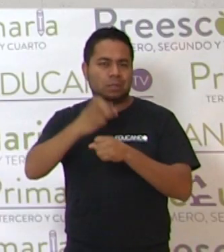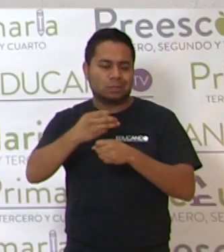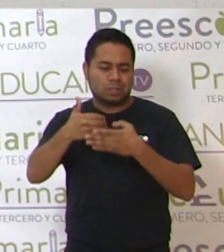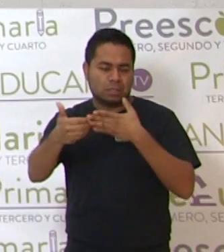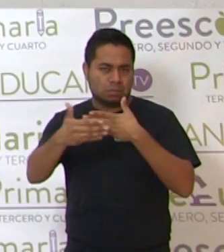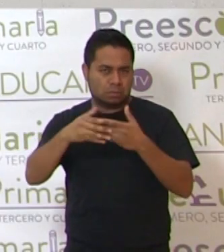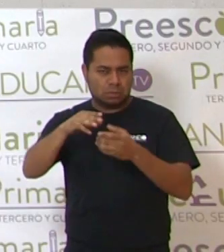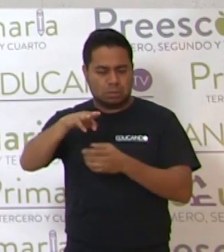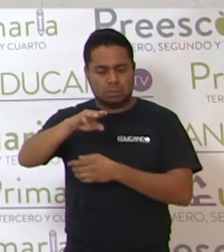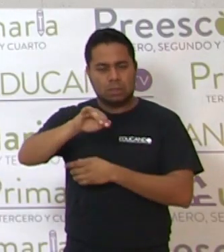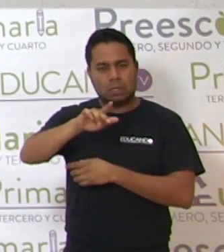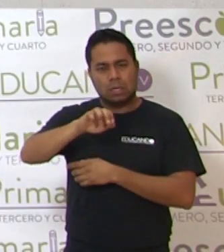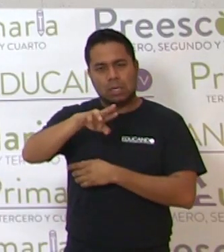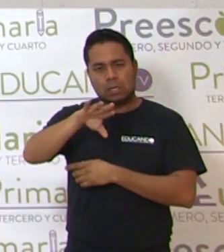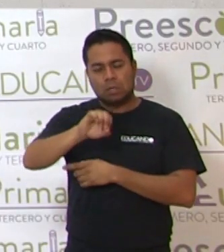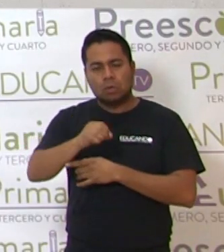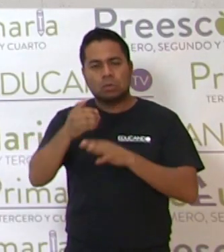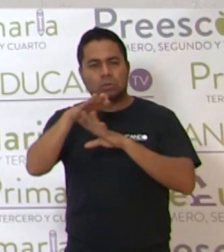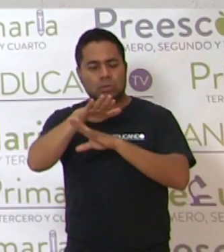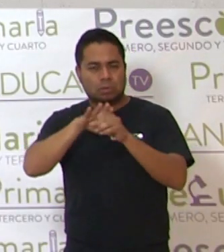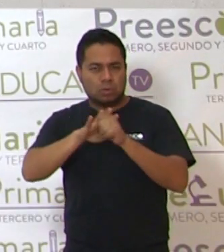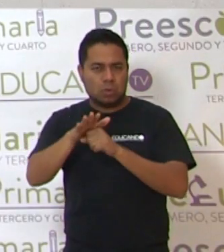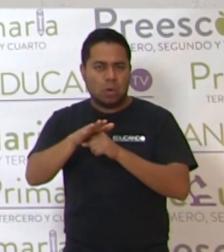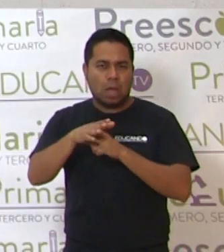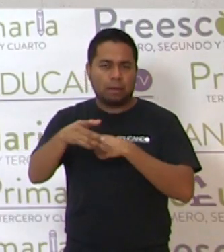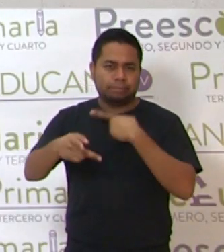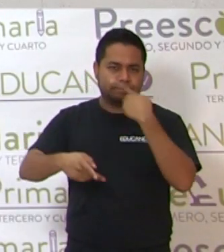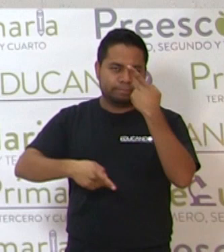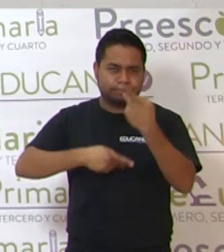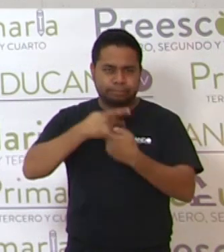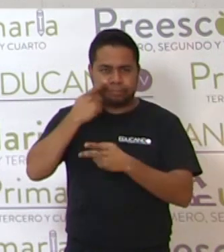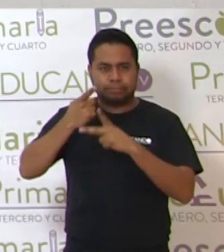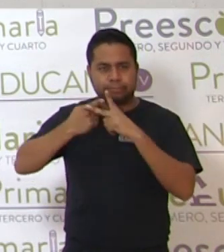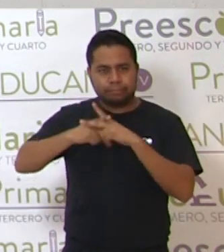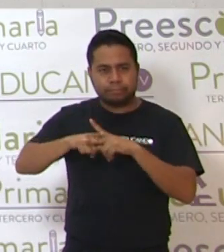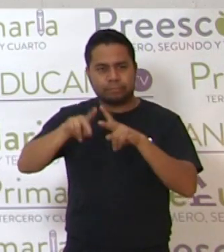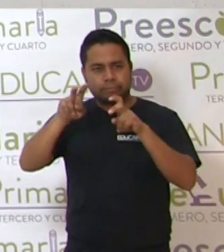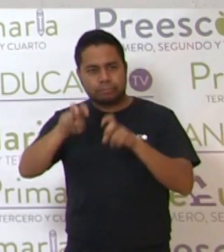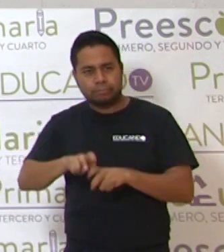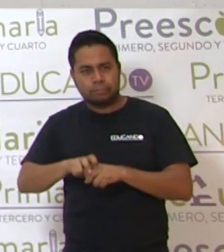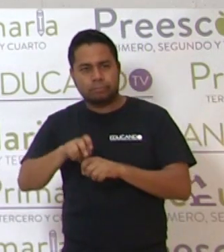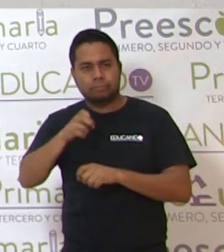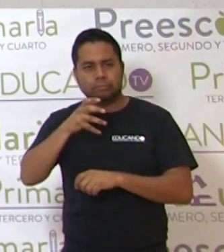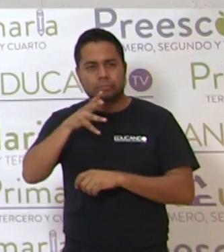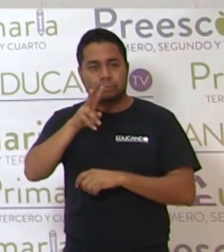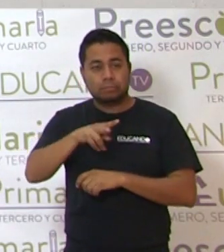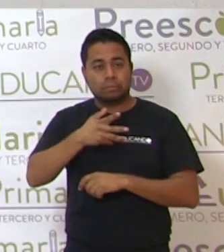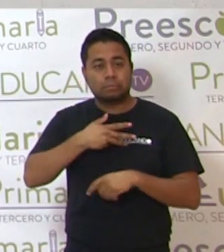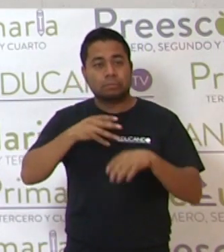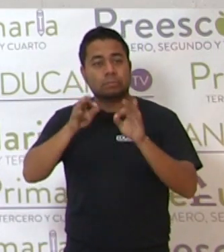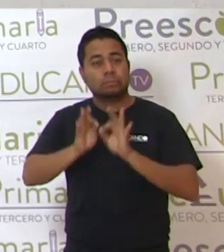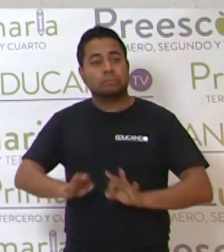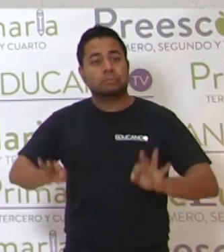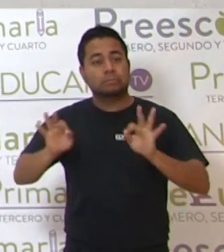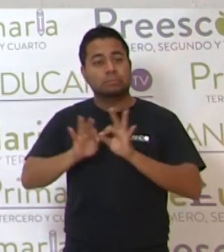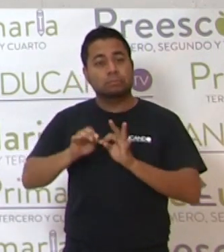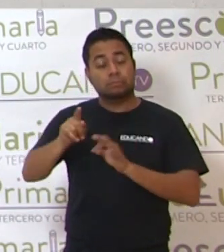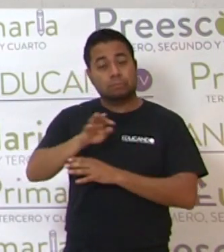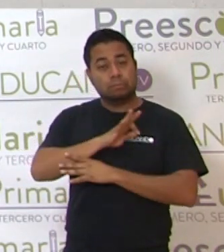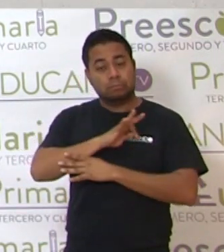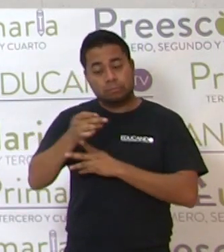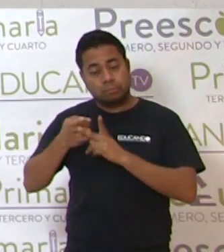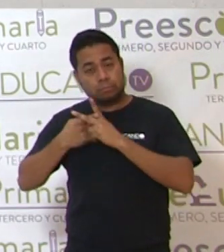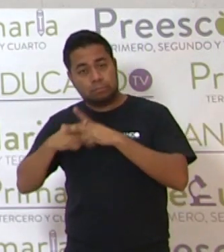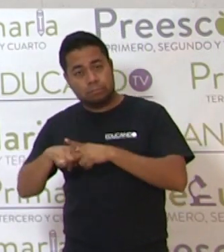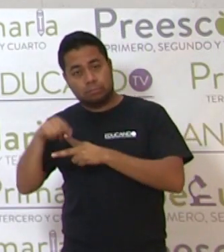porque empezamos a ver sobre el tipo de poesía que vamos a empezar a trabajar y que es muy interesante que tú vas a poder